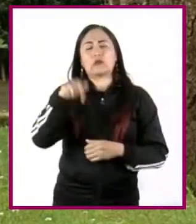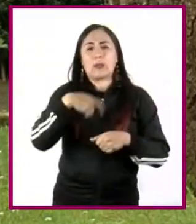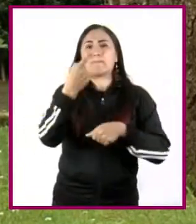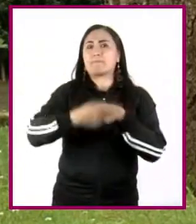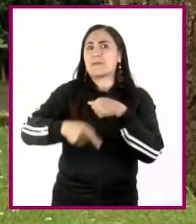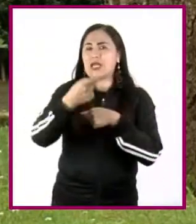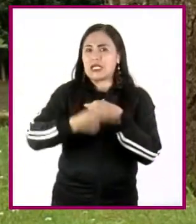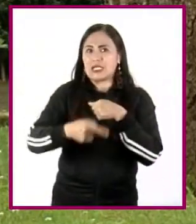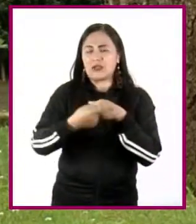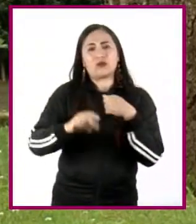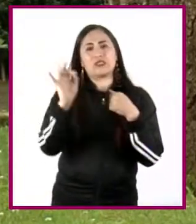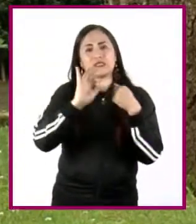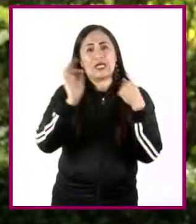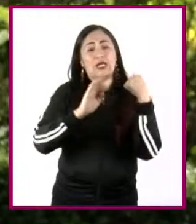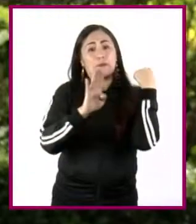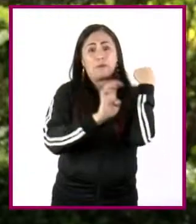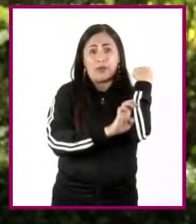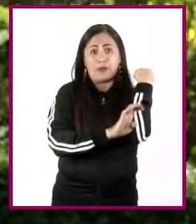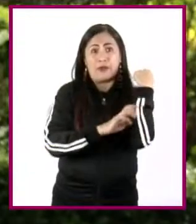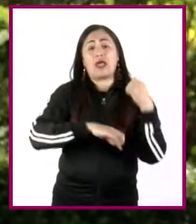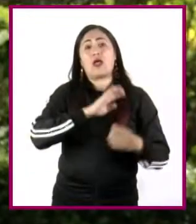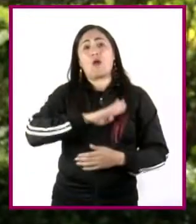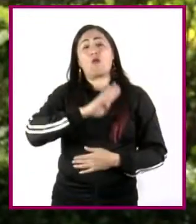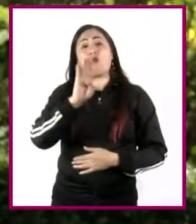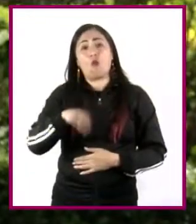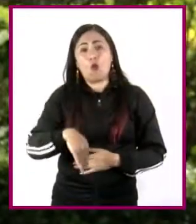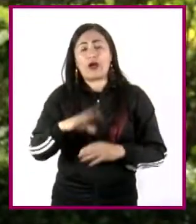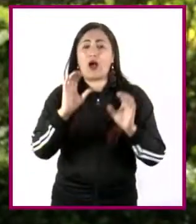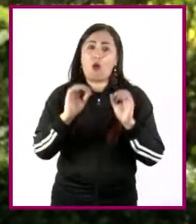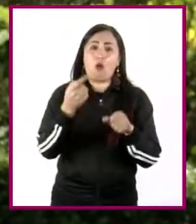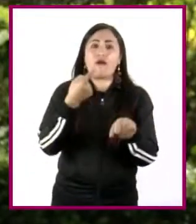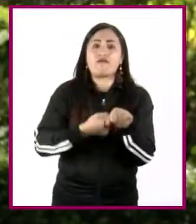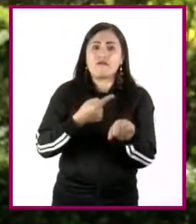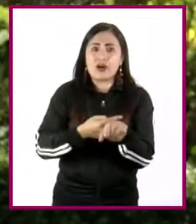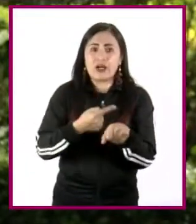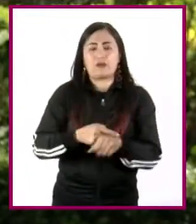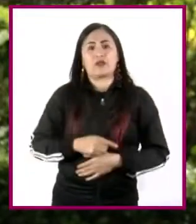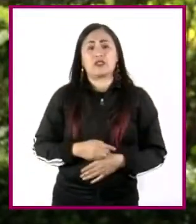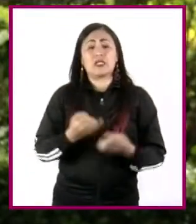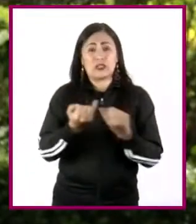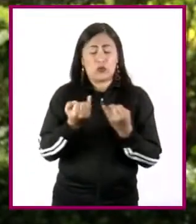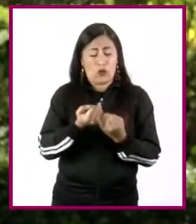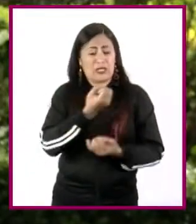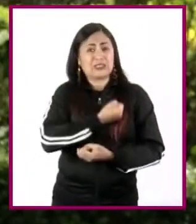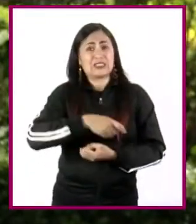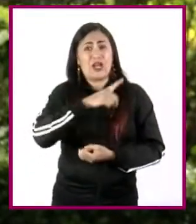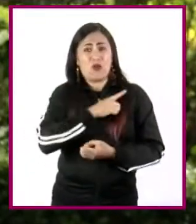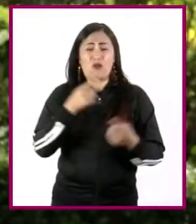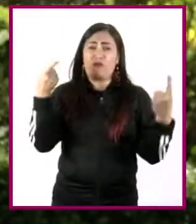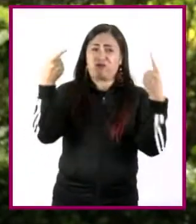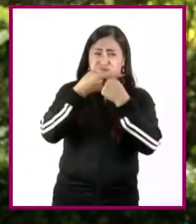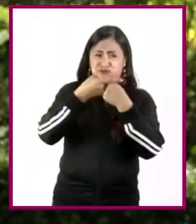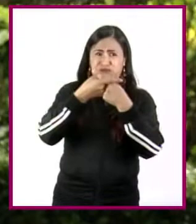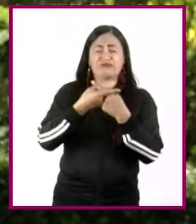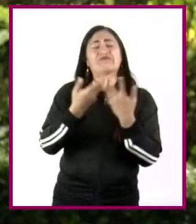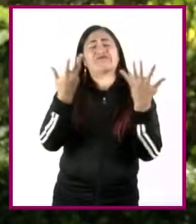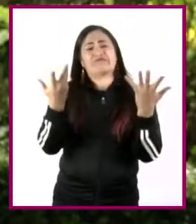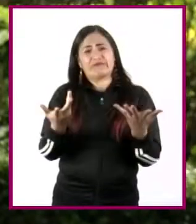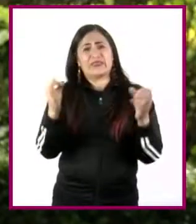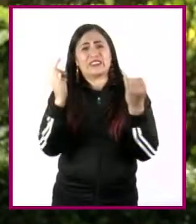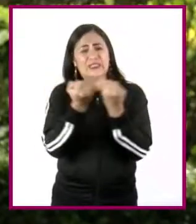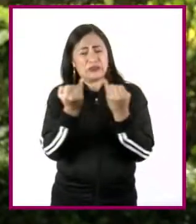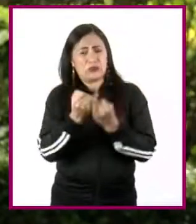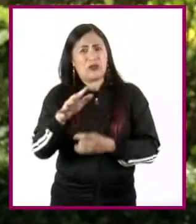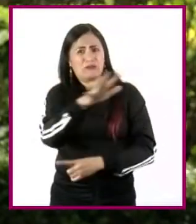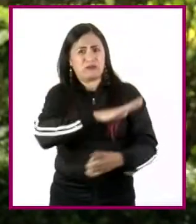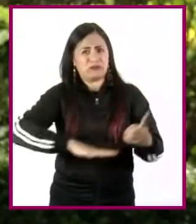su bebé muera o enferme. Pero además de afectar su salud, un embarazo temprano puede propiciar la estigmatización o el rechazo